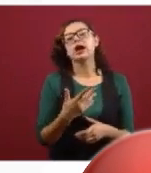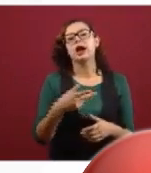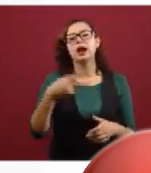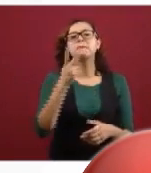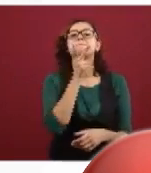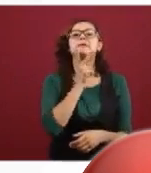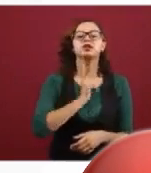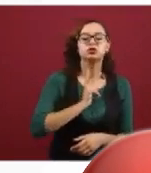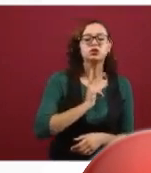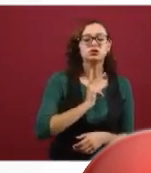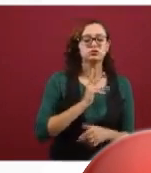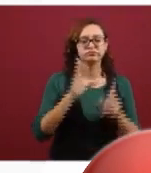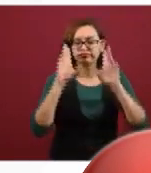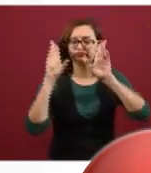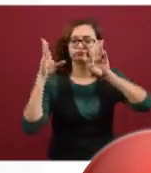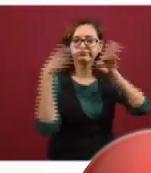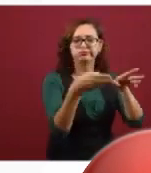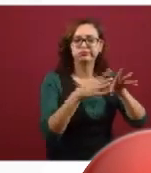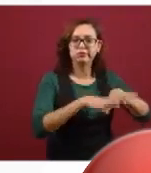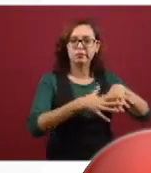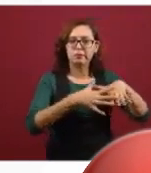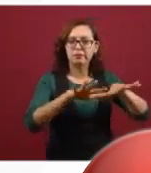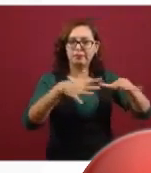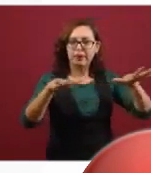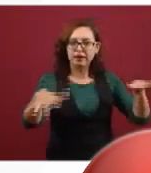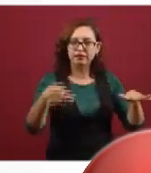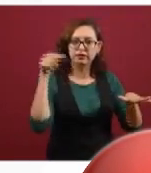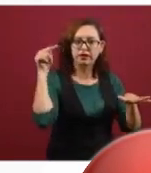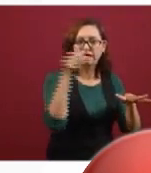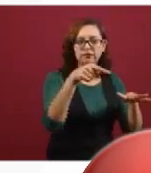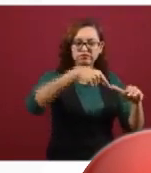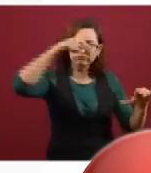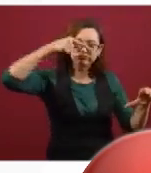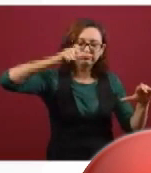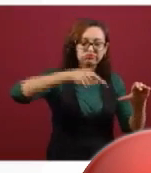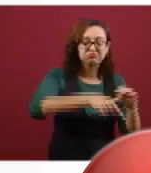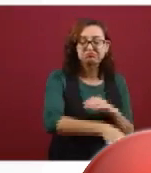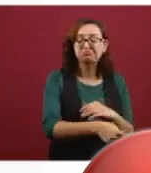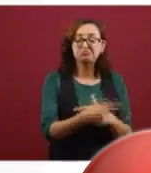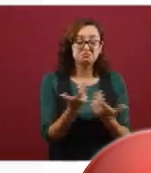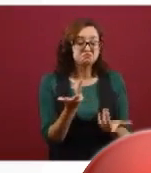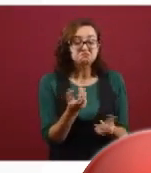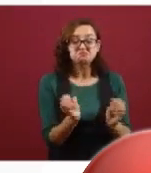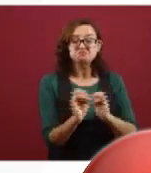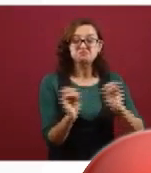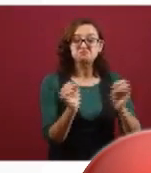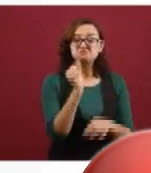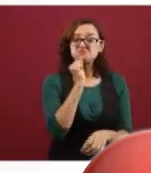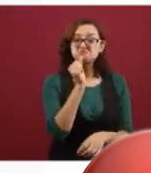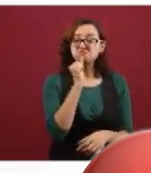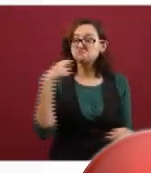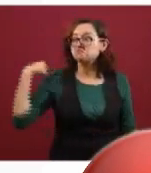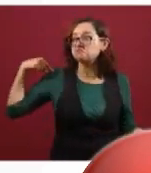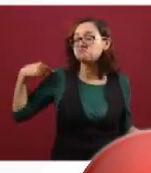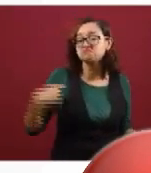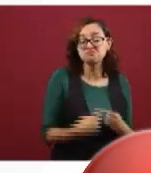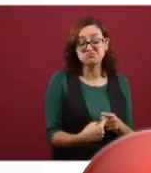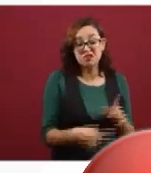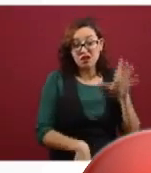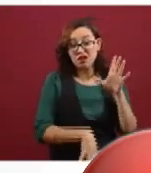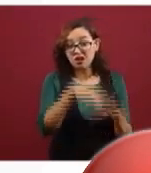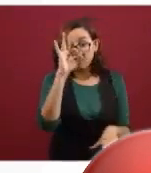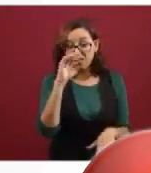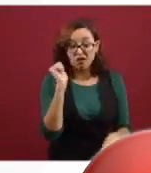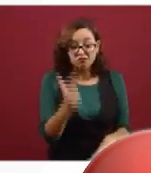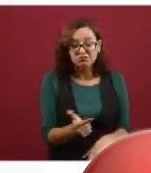profundas, sin que a la fecha Pemex haya producido un solo barril. Este dato es relevante por el